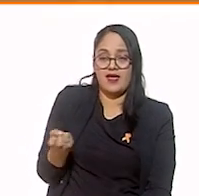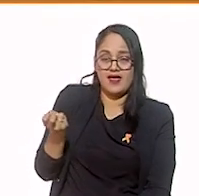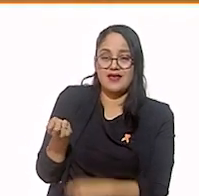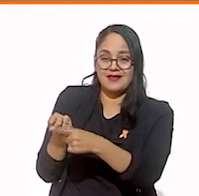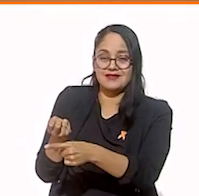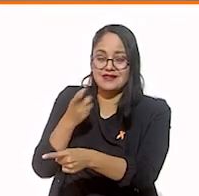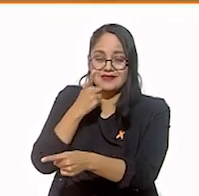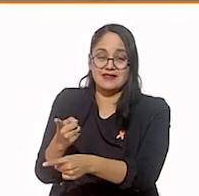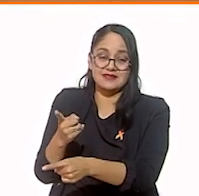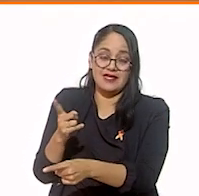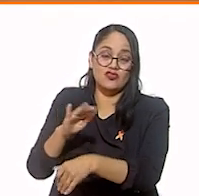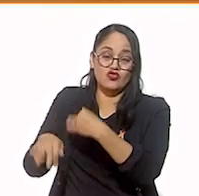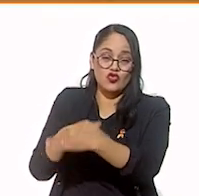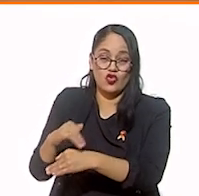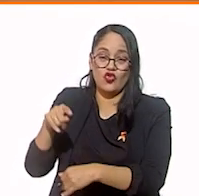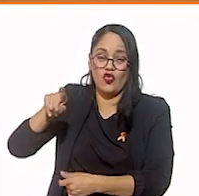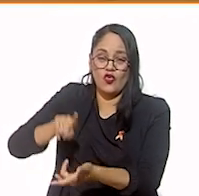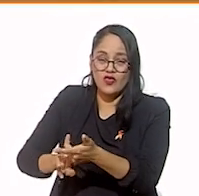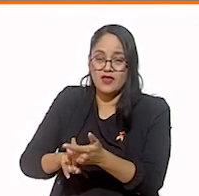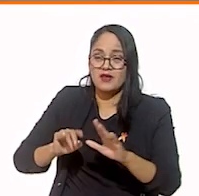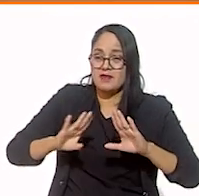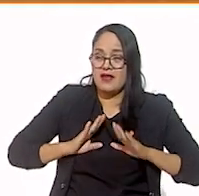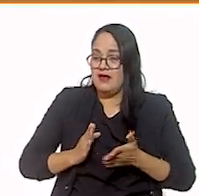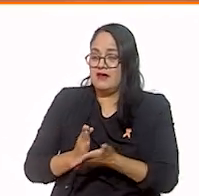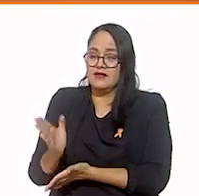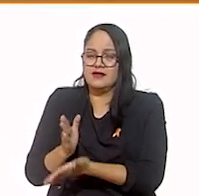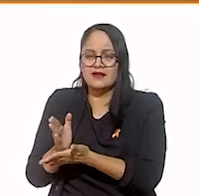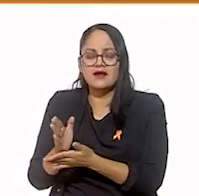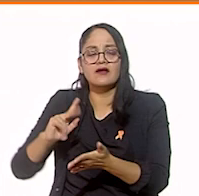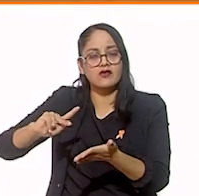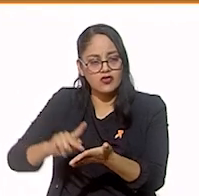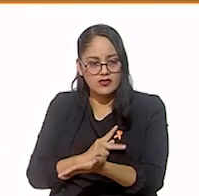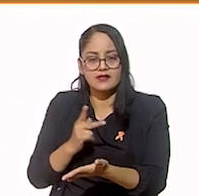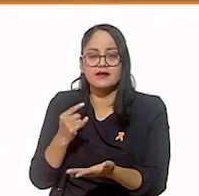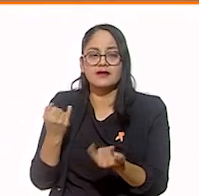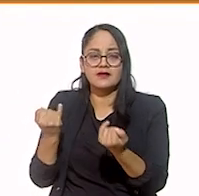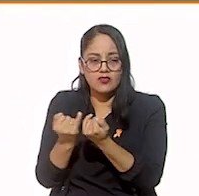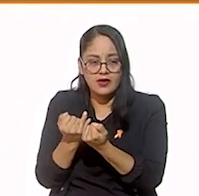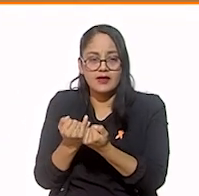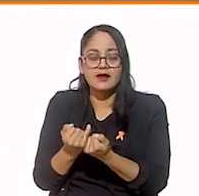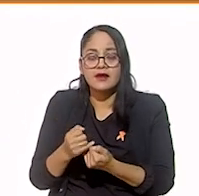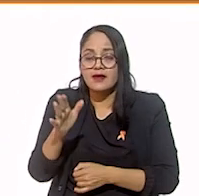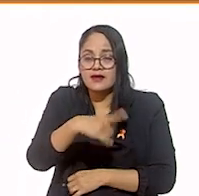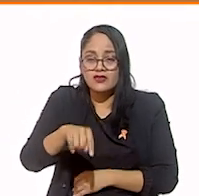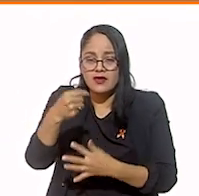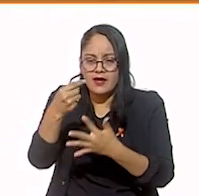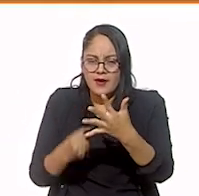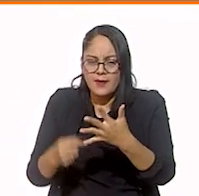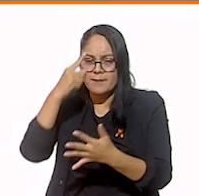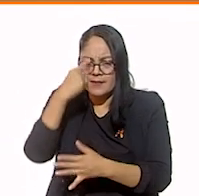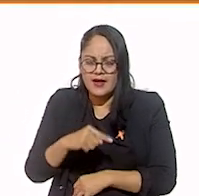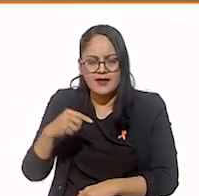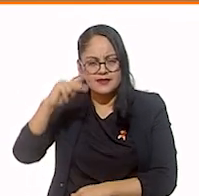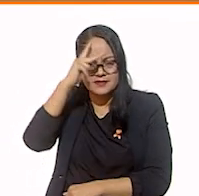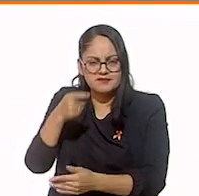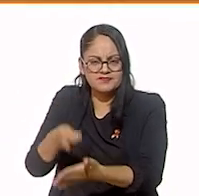de que está al borde supuestamente de una intervención militar y evidentemente volver a, digamos que activar esos elementos de presión psicológica y de